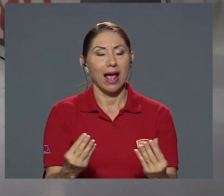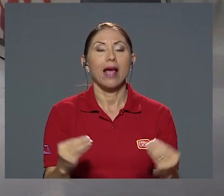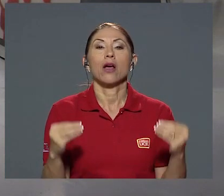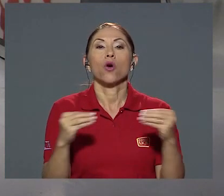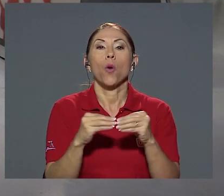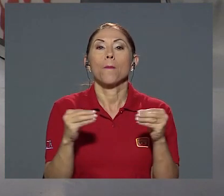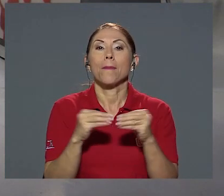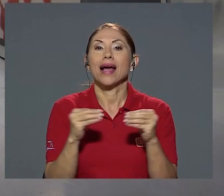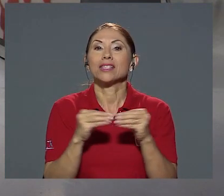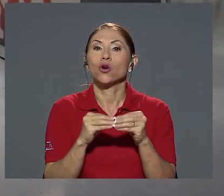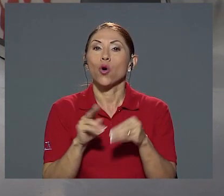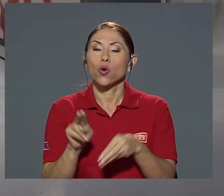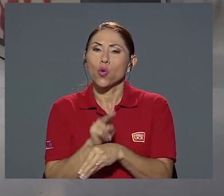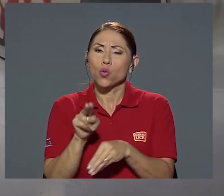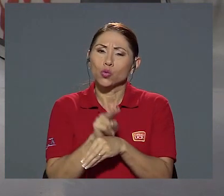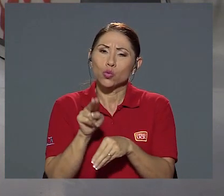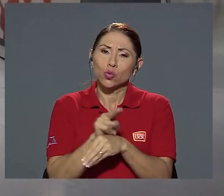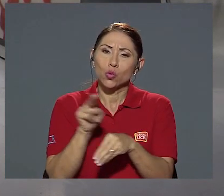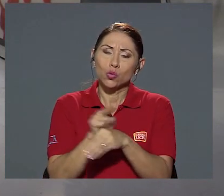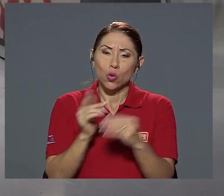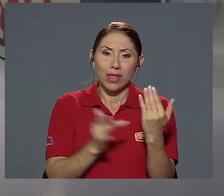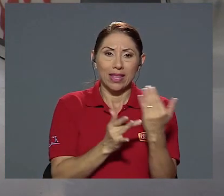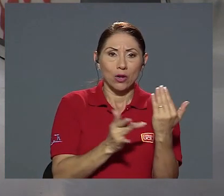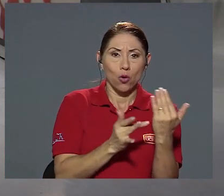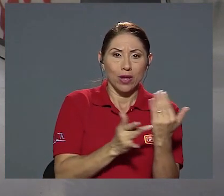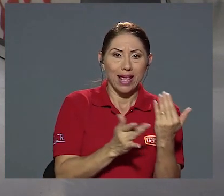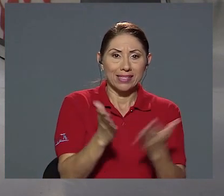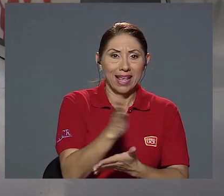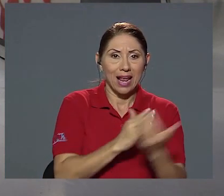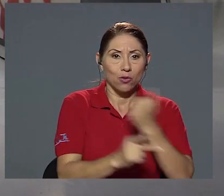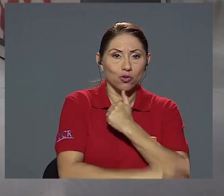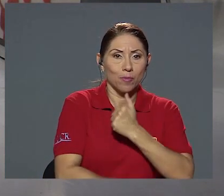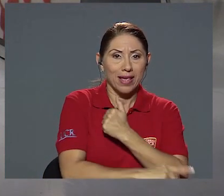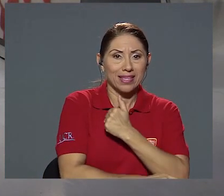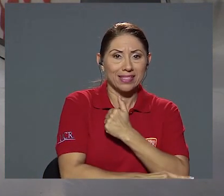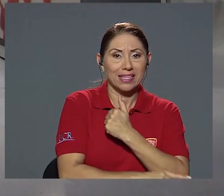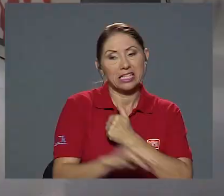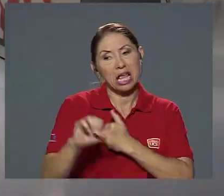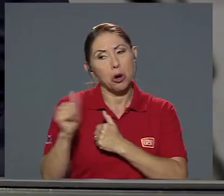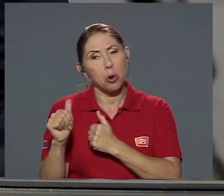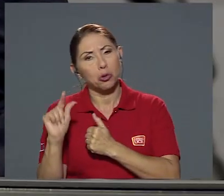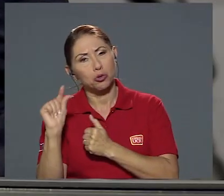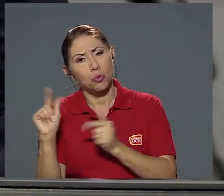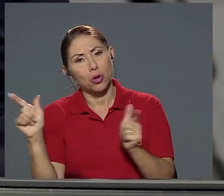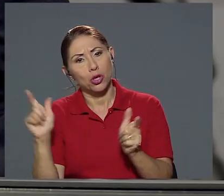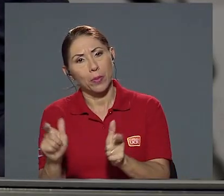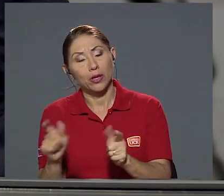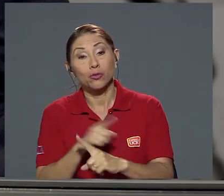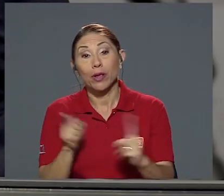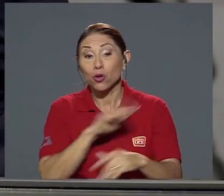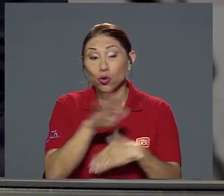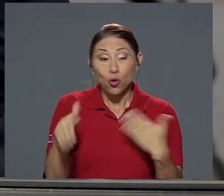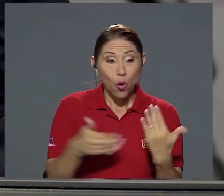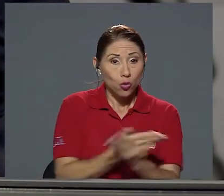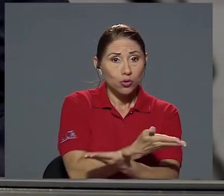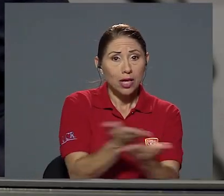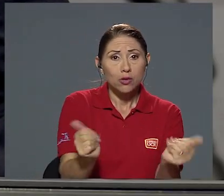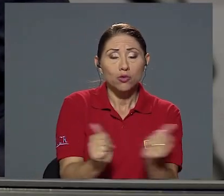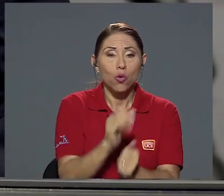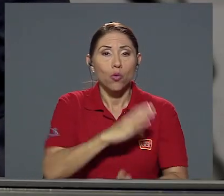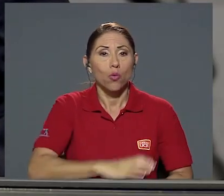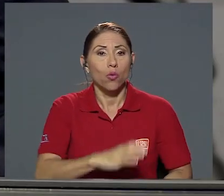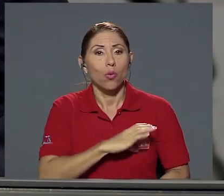mayor penetración de las tecnologías en algunas sociedades que en otras, pero en todas vemos este rasgo con una generación que